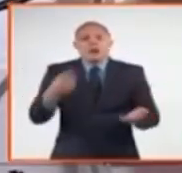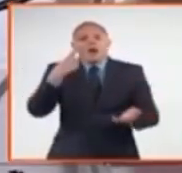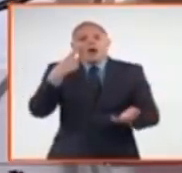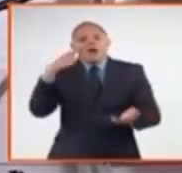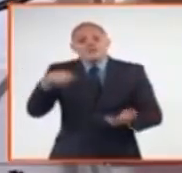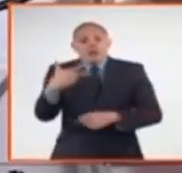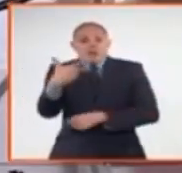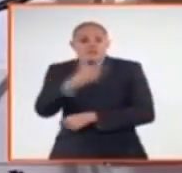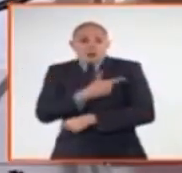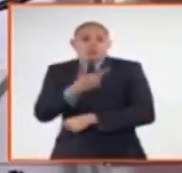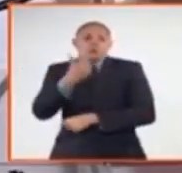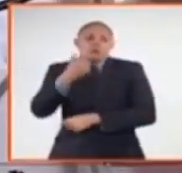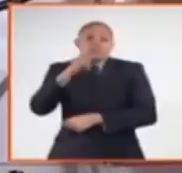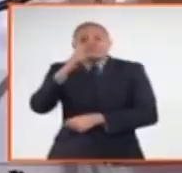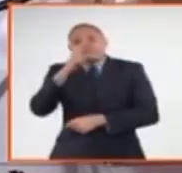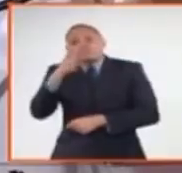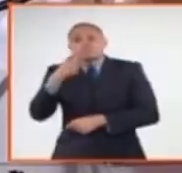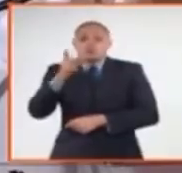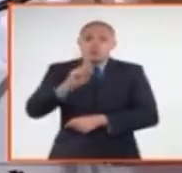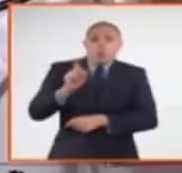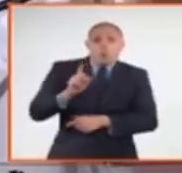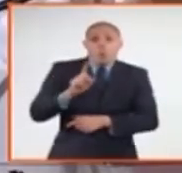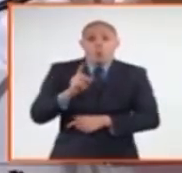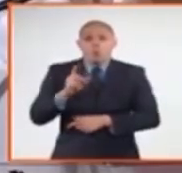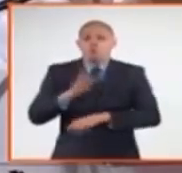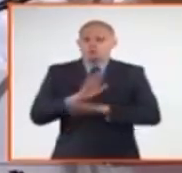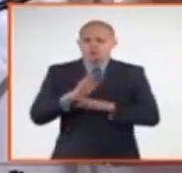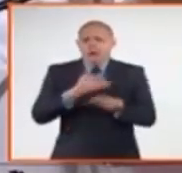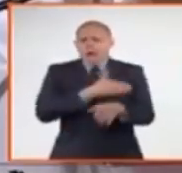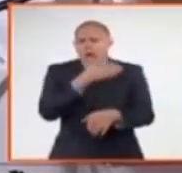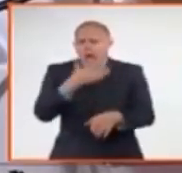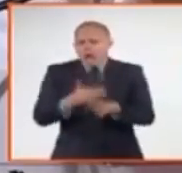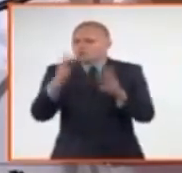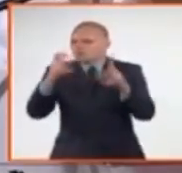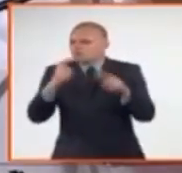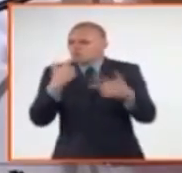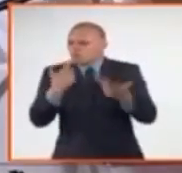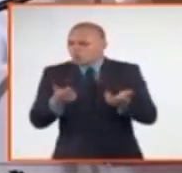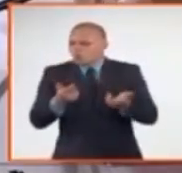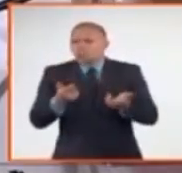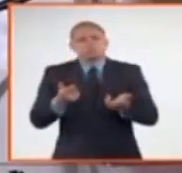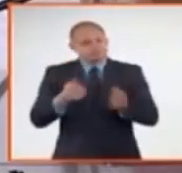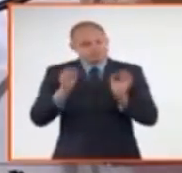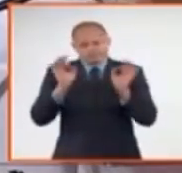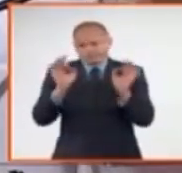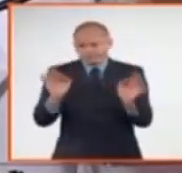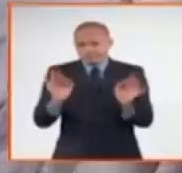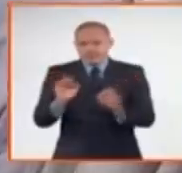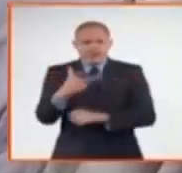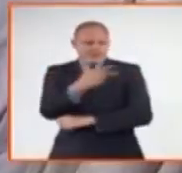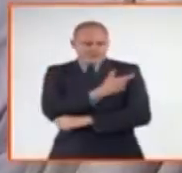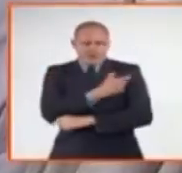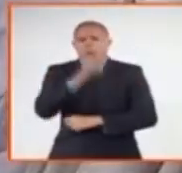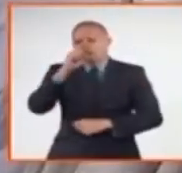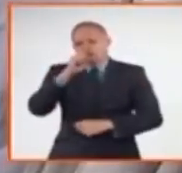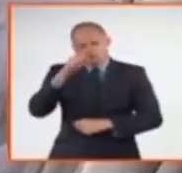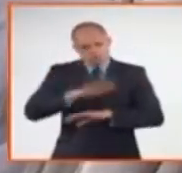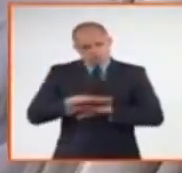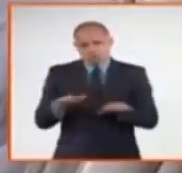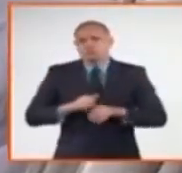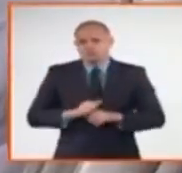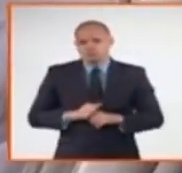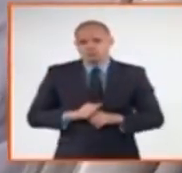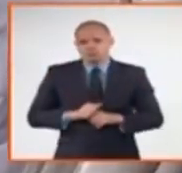doctor pedro más tiene un plan en grupo y la idea es que estos estudios se van a ir haciendo por provincias y se van a ir